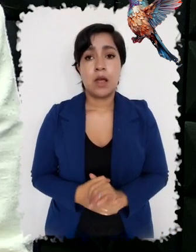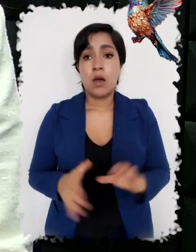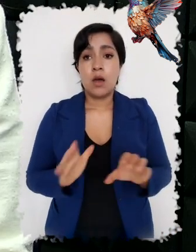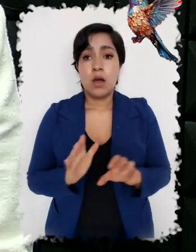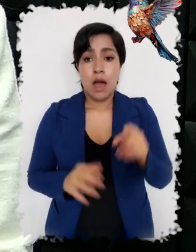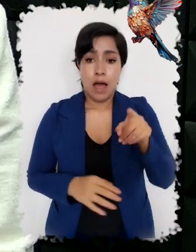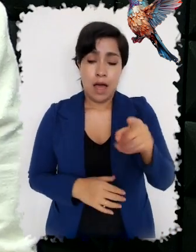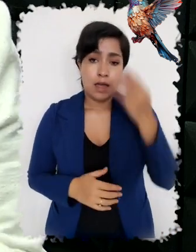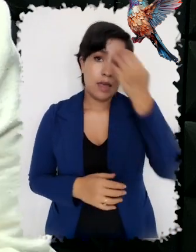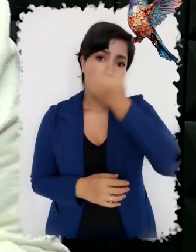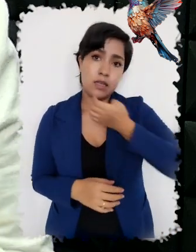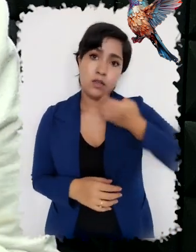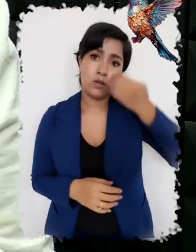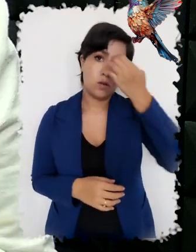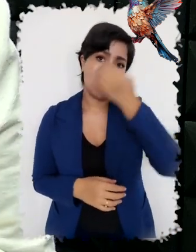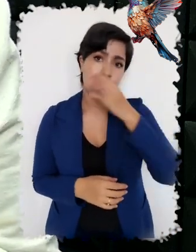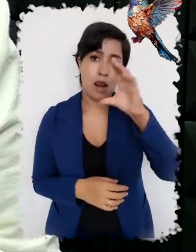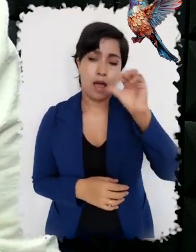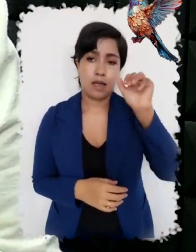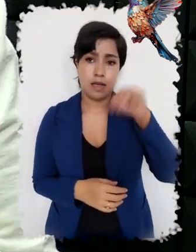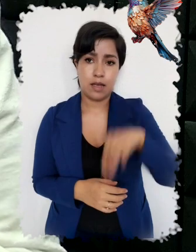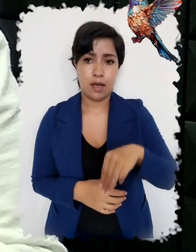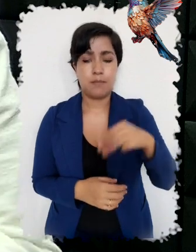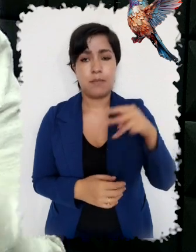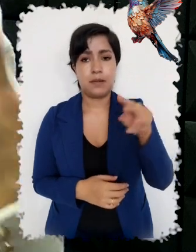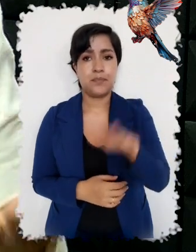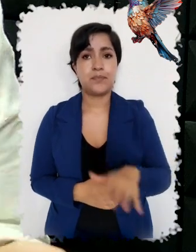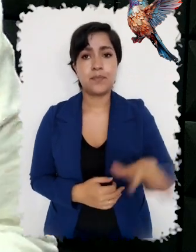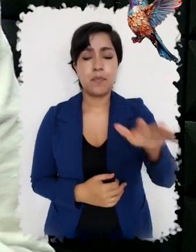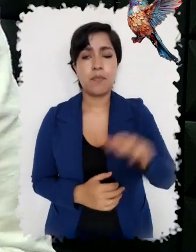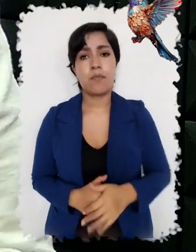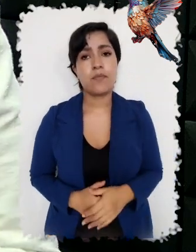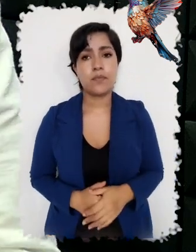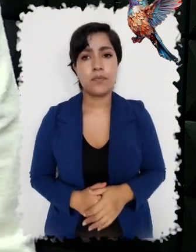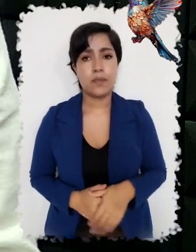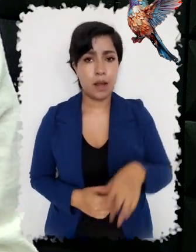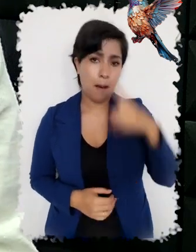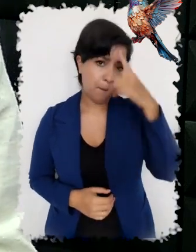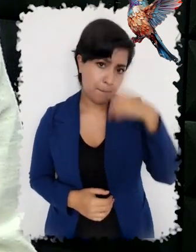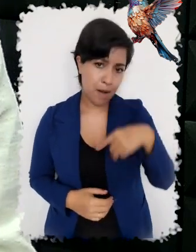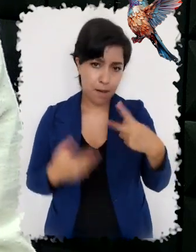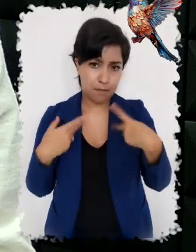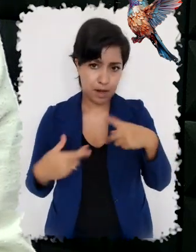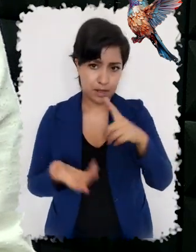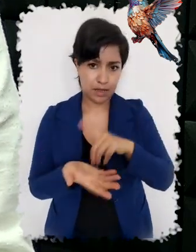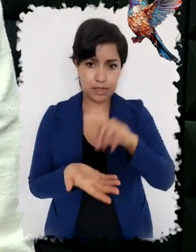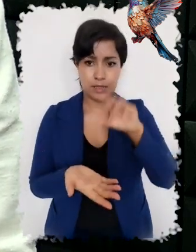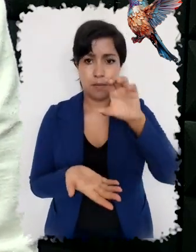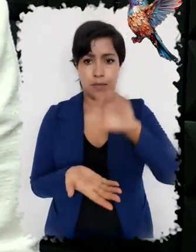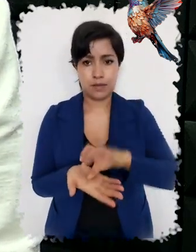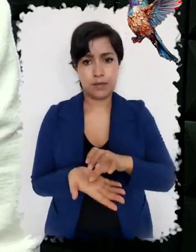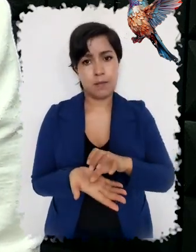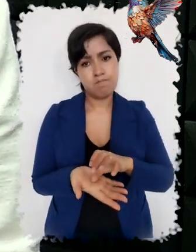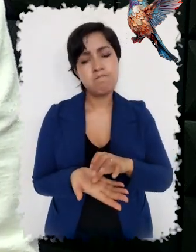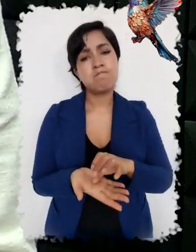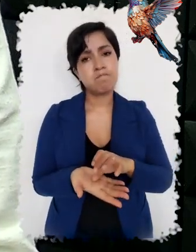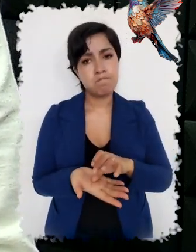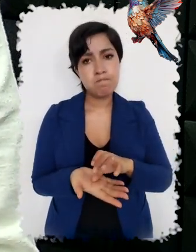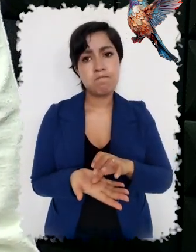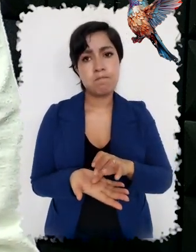Margarita el cam Margarita Gómez Palacios es un cam eh para personas con con discapacidad